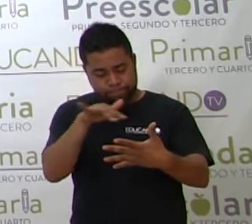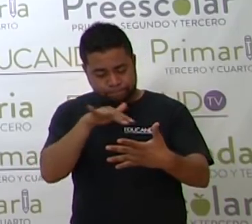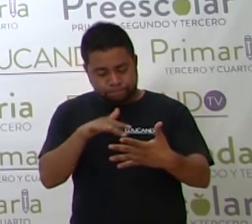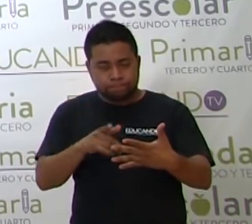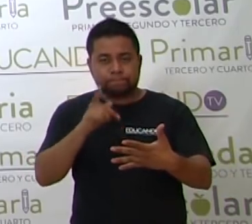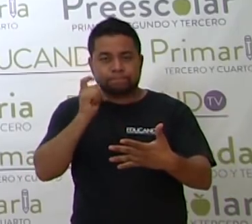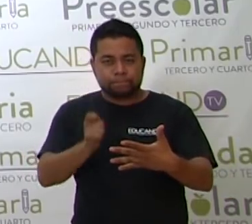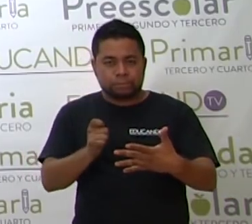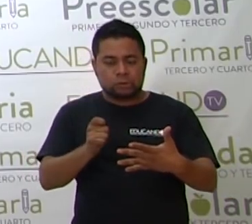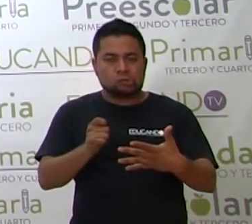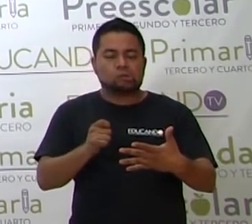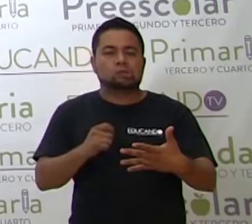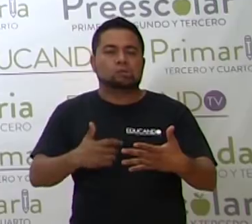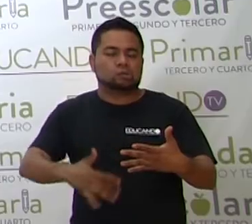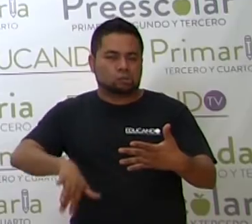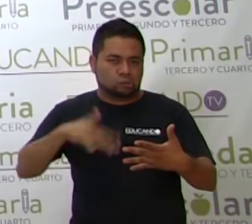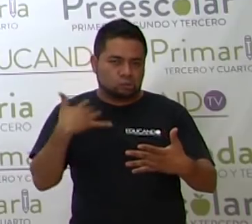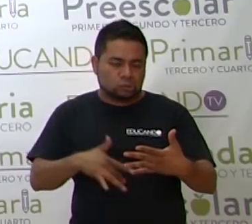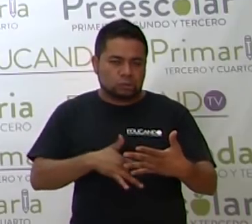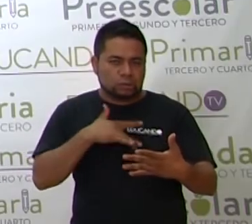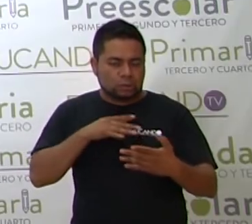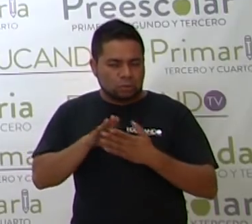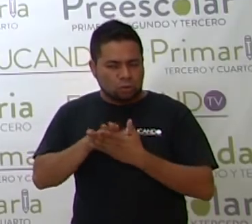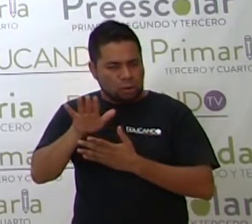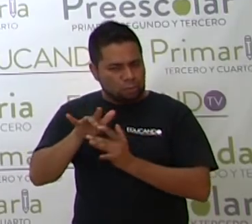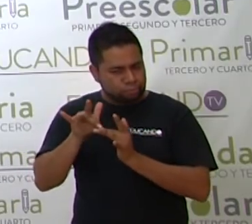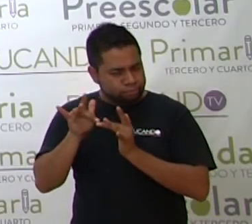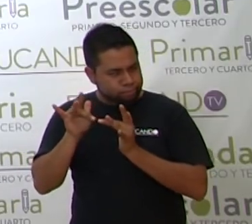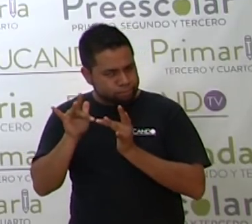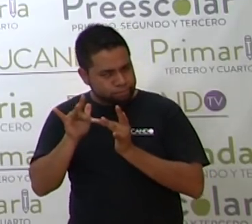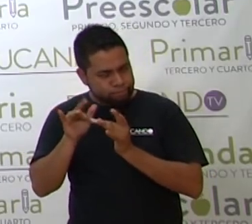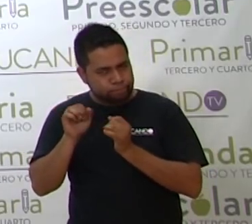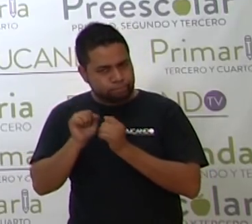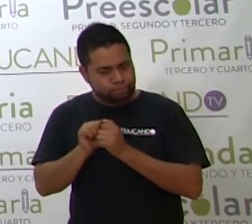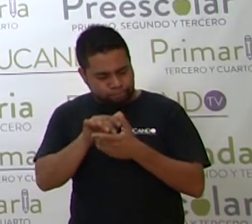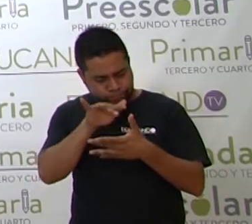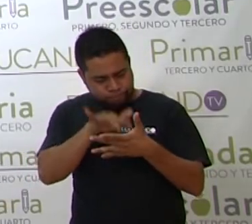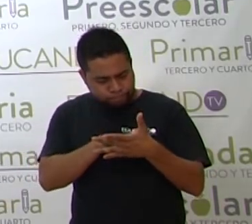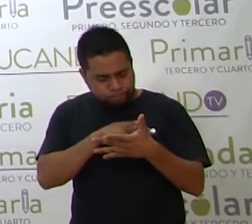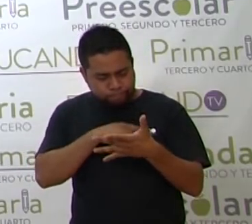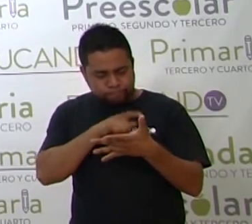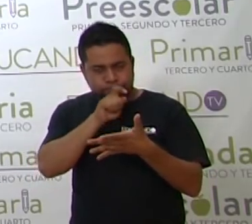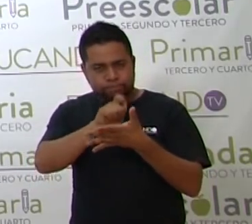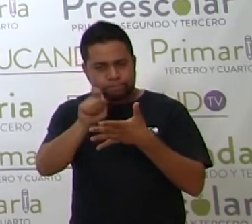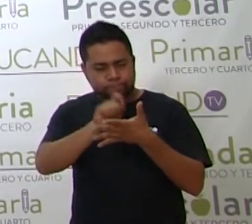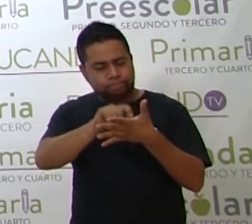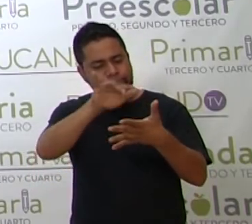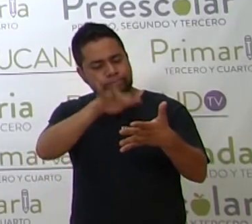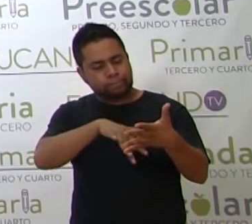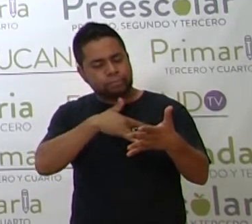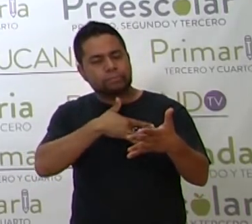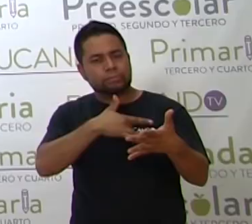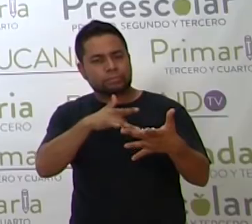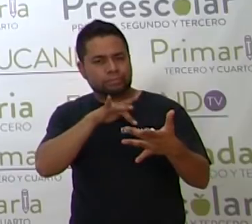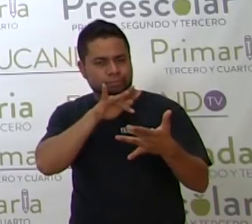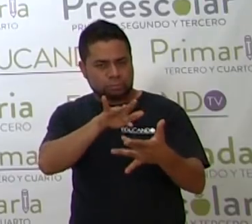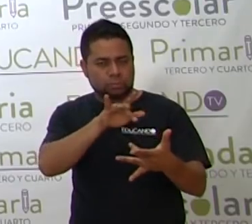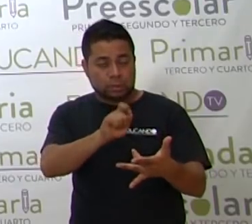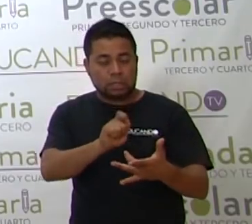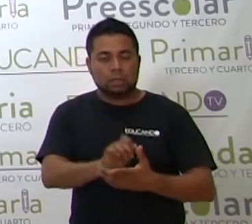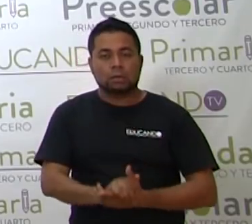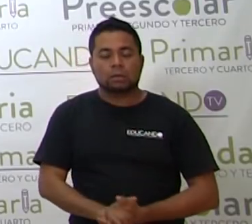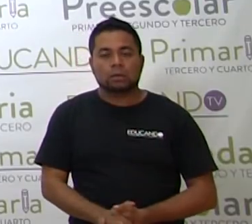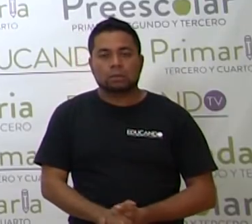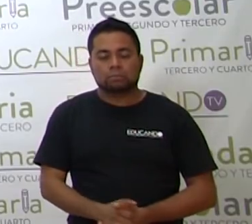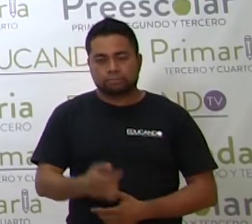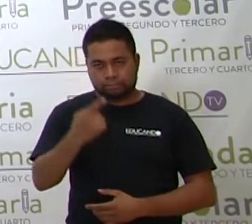información tener más contacto con lo que se está escribiendo. Mucha atención, porque tienes